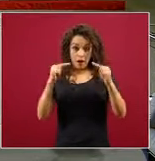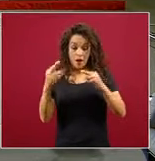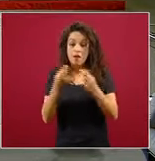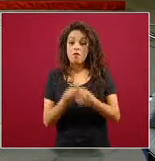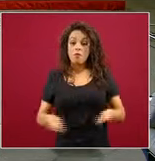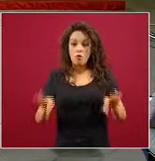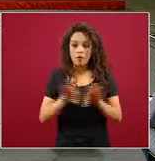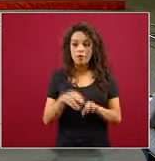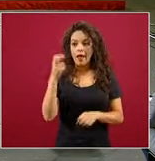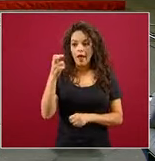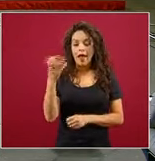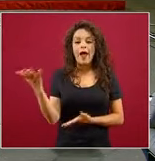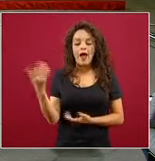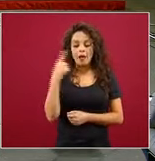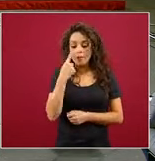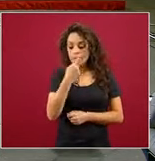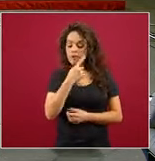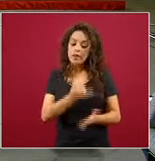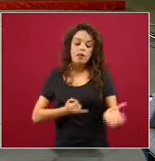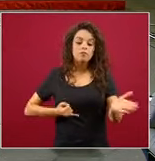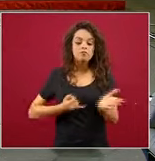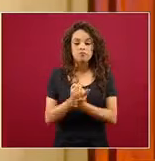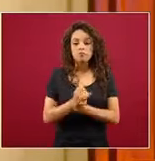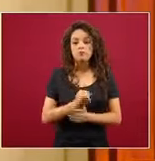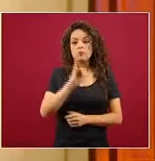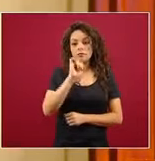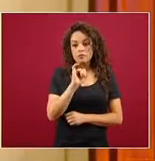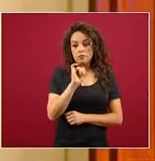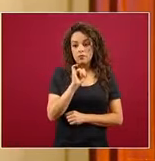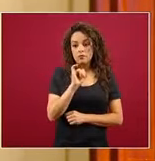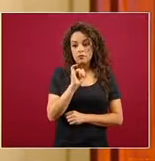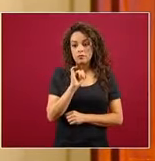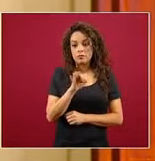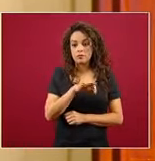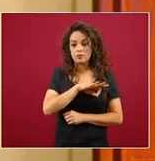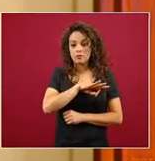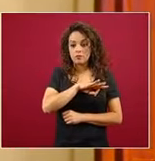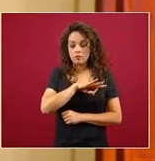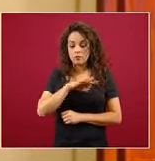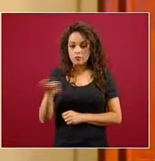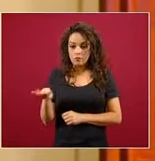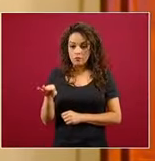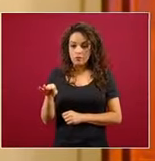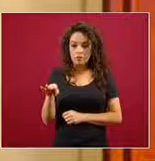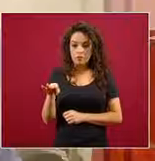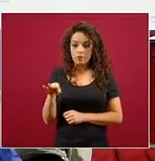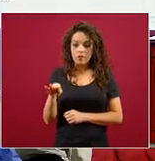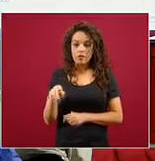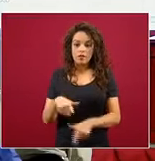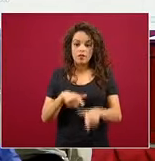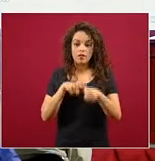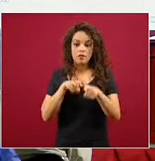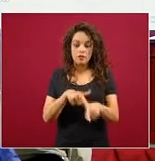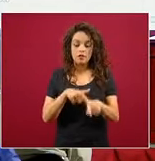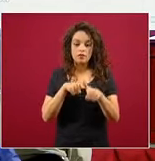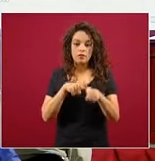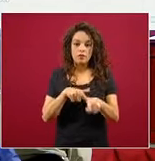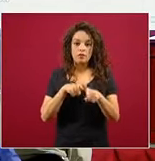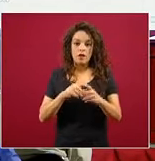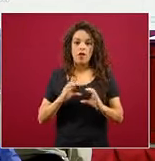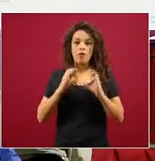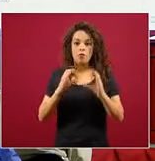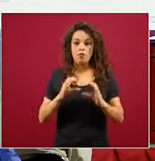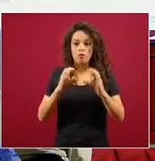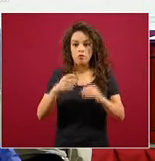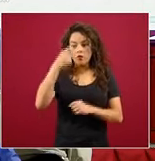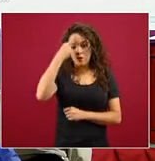si desean incrementar su nivel de riesgo y por lo tanto mantener acciones que podrían corresponder a un nivel de riesgo